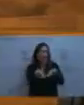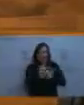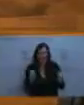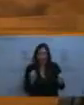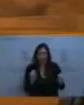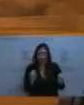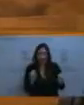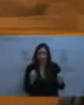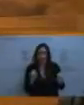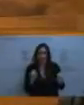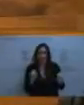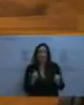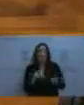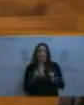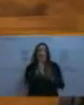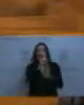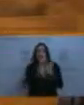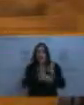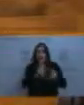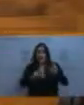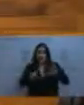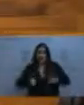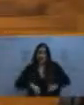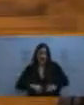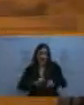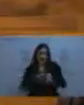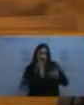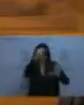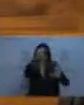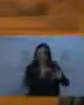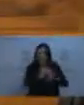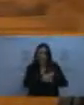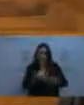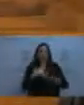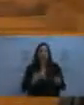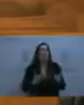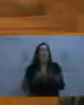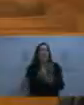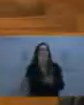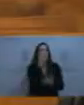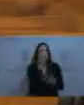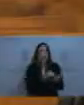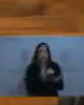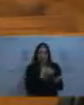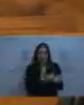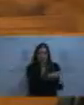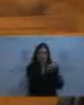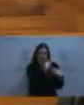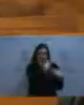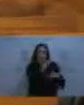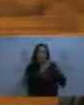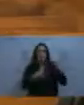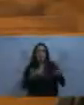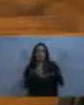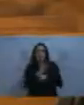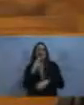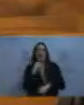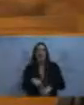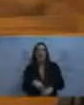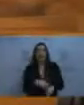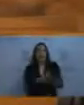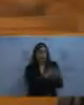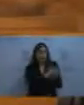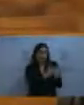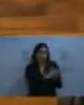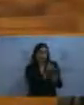no figuran listas de admitidos y excluidos. No solo eso, hemos pedido 3 veces la información o la relación de participantes y su propio